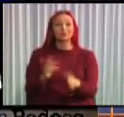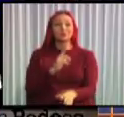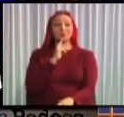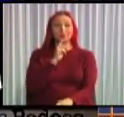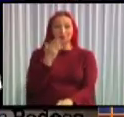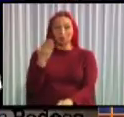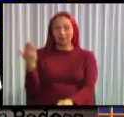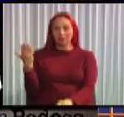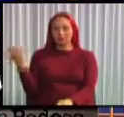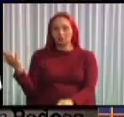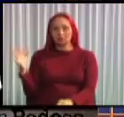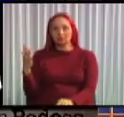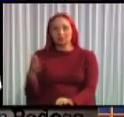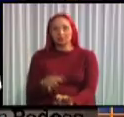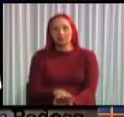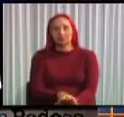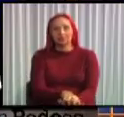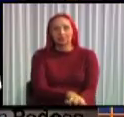¿Cuál de ustedes es,